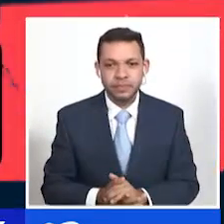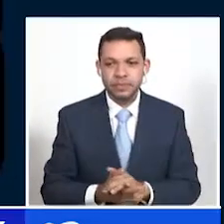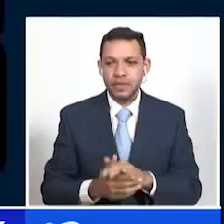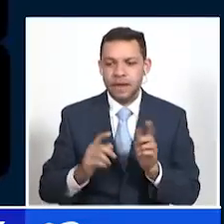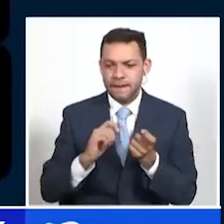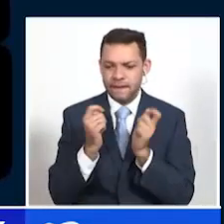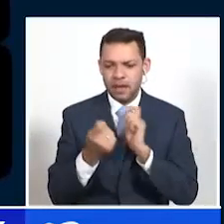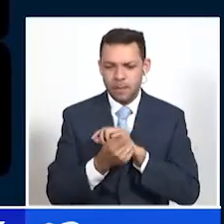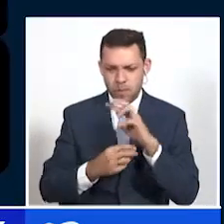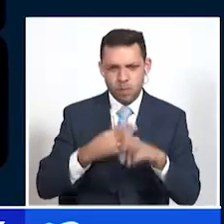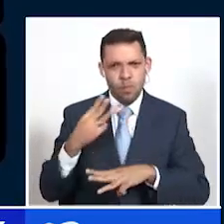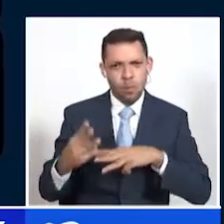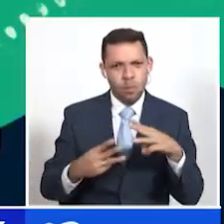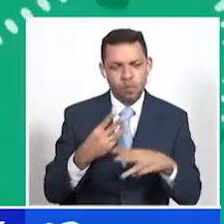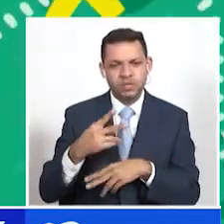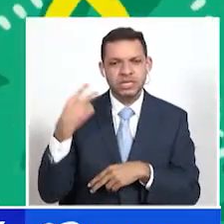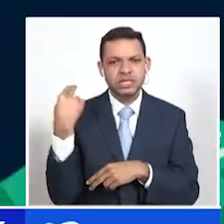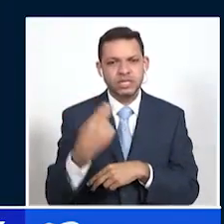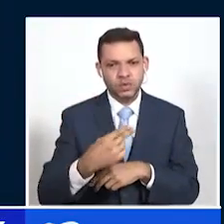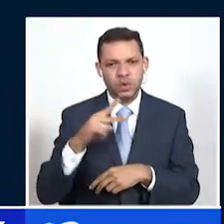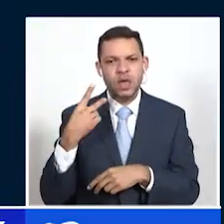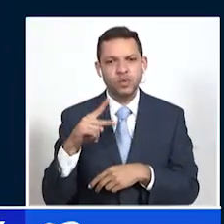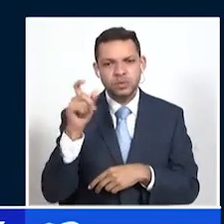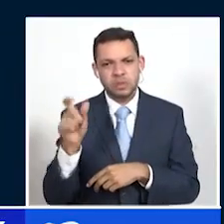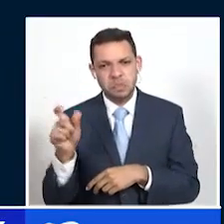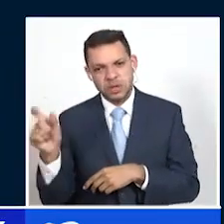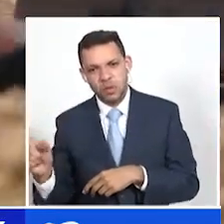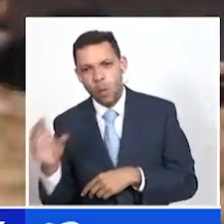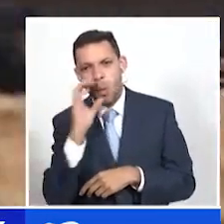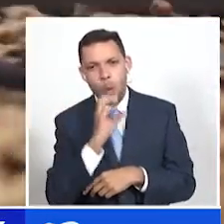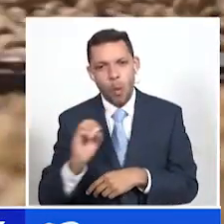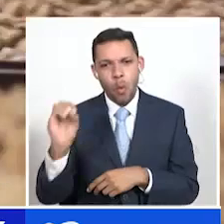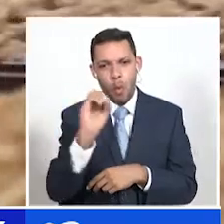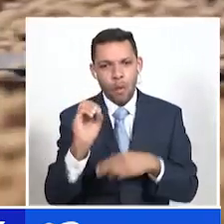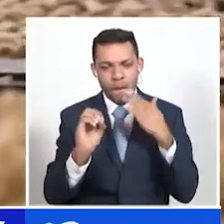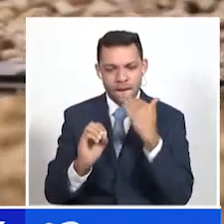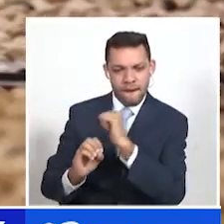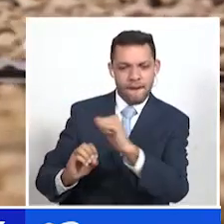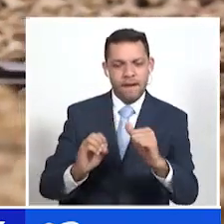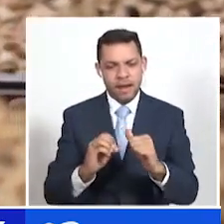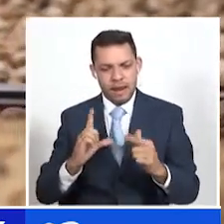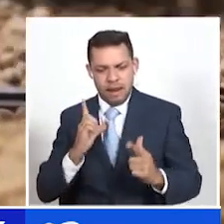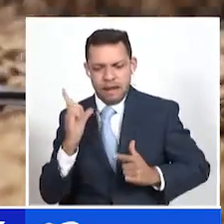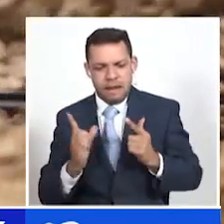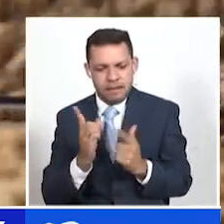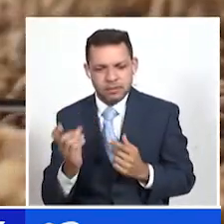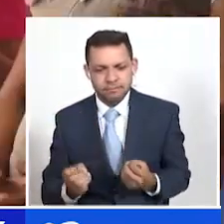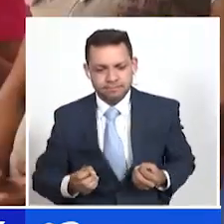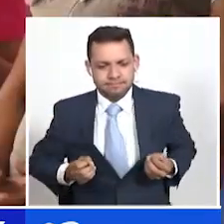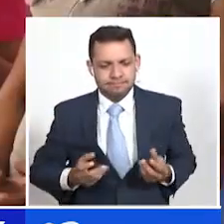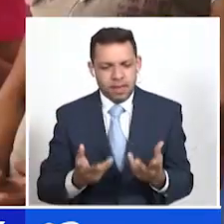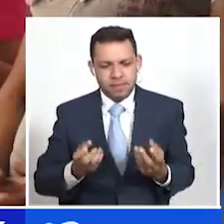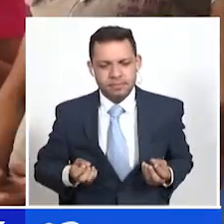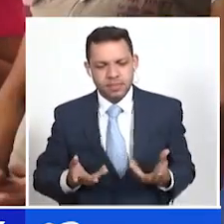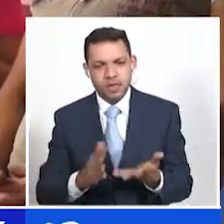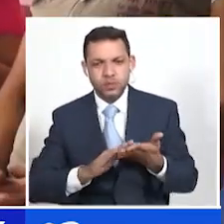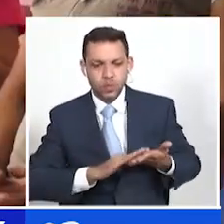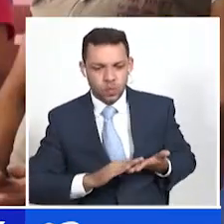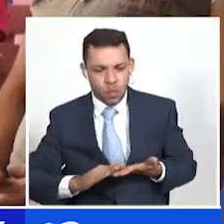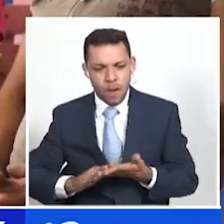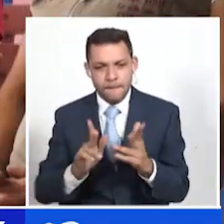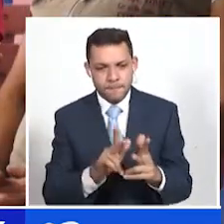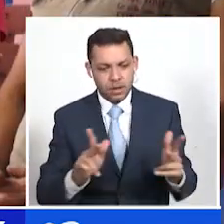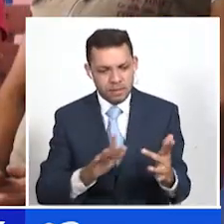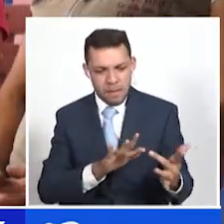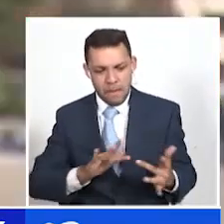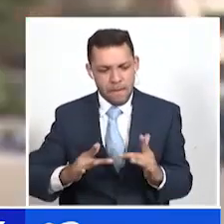Mundo relatará 12 historias de hombres y mujeres, quienes con su liderazgo y valiosos aportes buscan brindarle soluciones a muchas personas